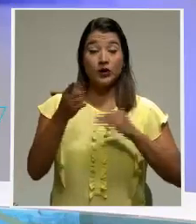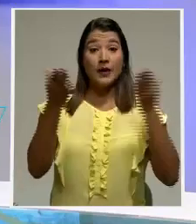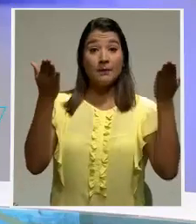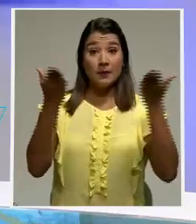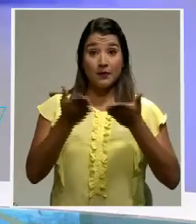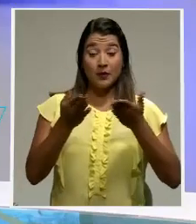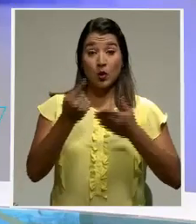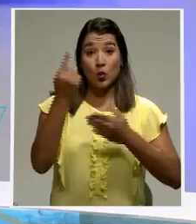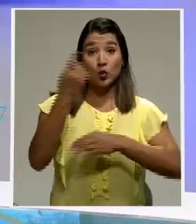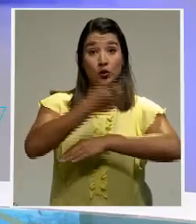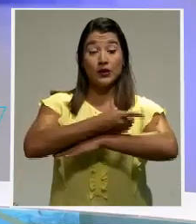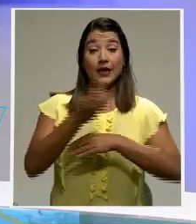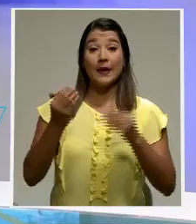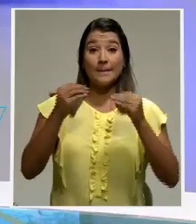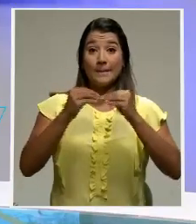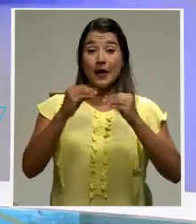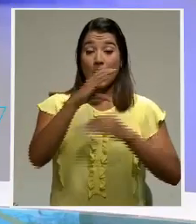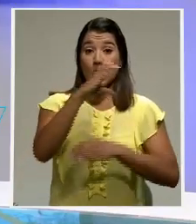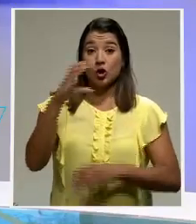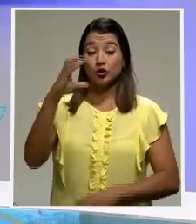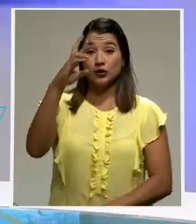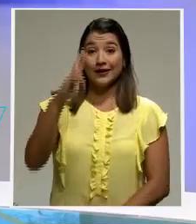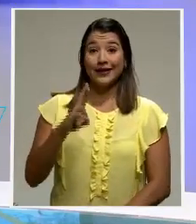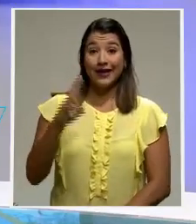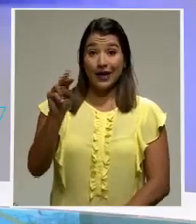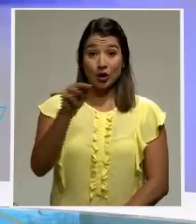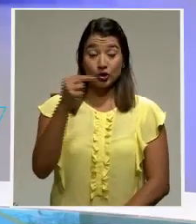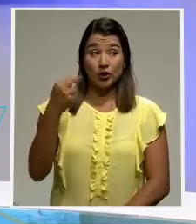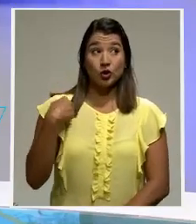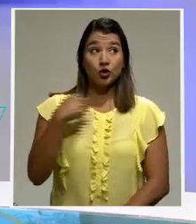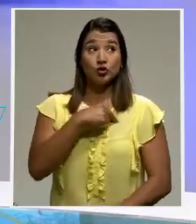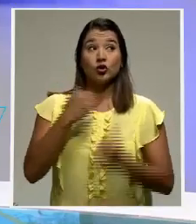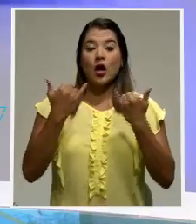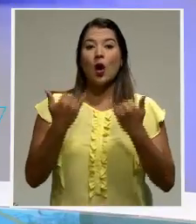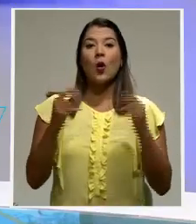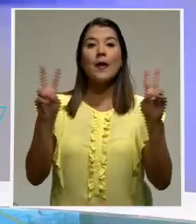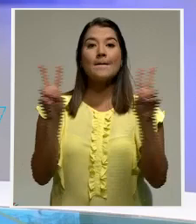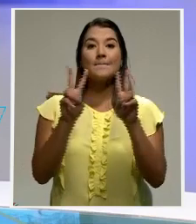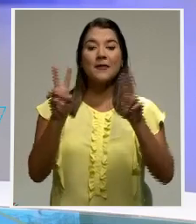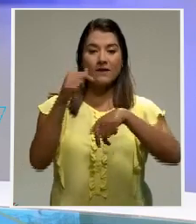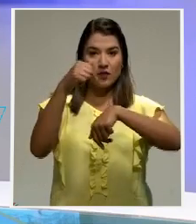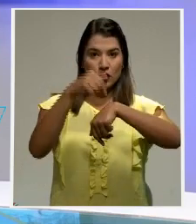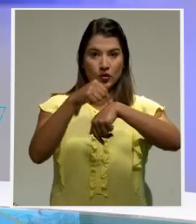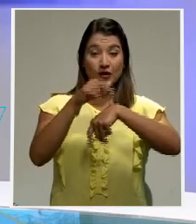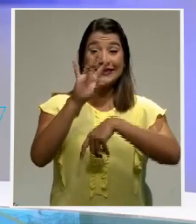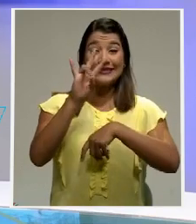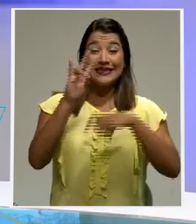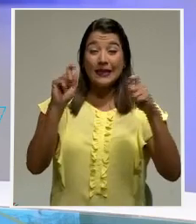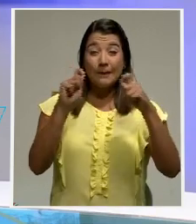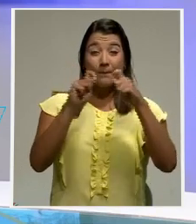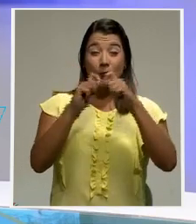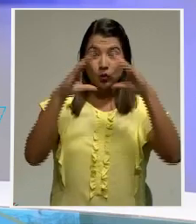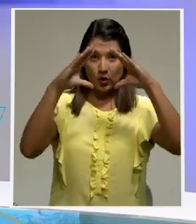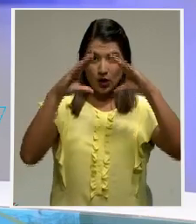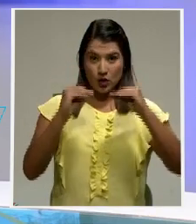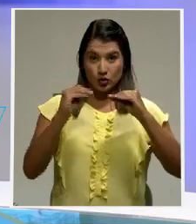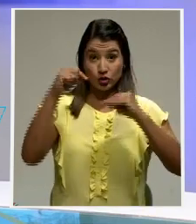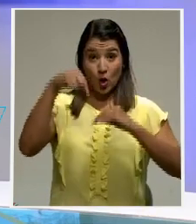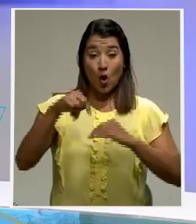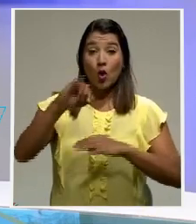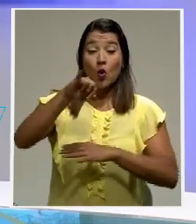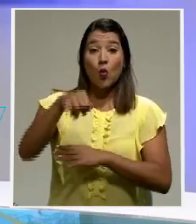A una nueva edición estelar de Costa Rica Noticias. Estamos en vivo a las 7 en punto de la noche de este